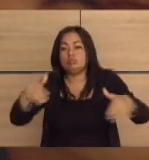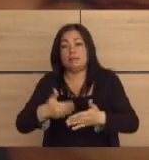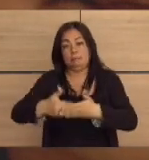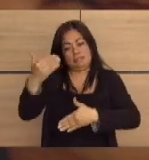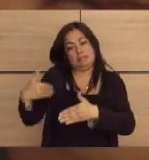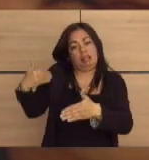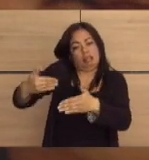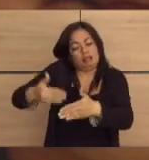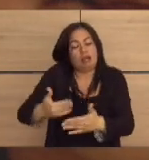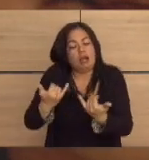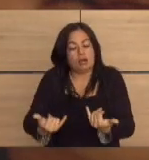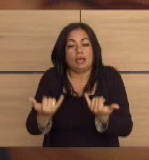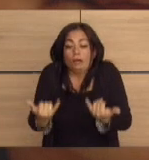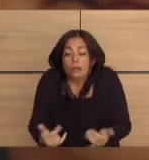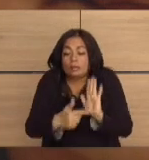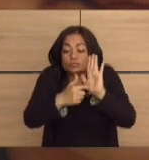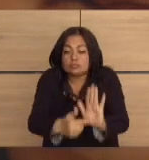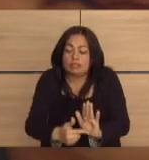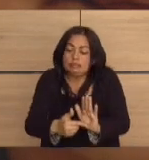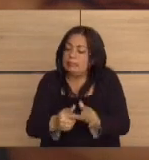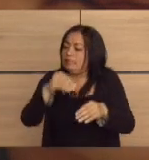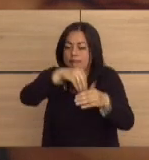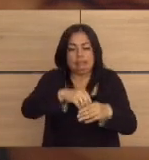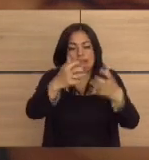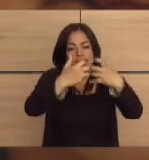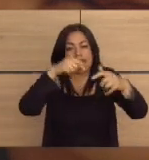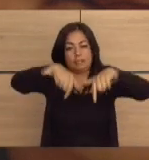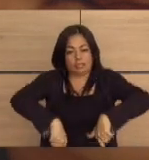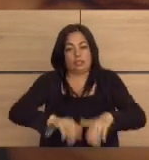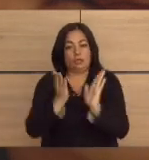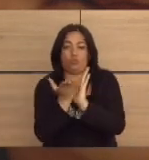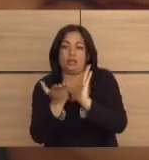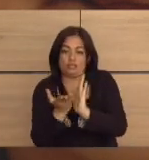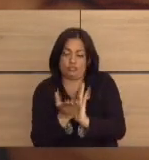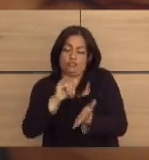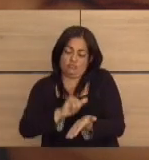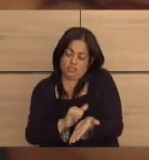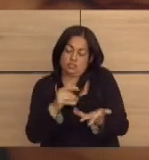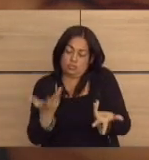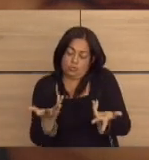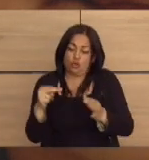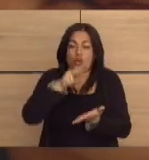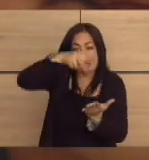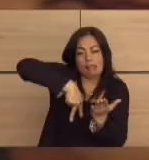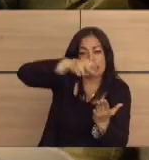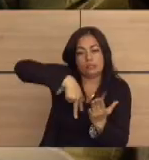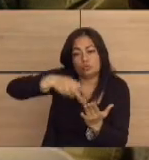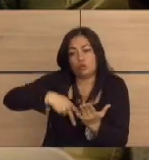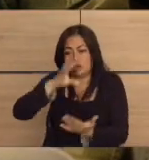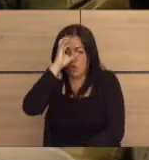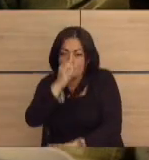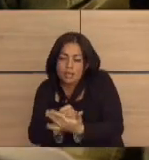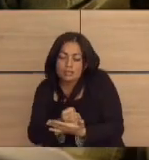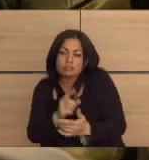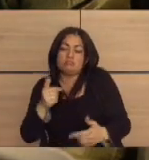seguramente pues llegó para quedarse en el sistema y para darle múltiples oportunidades de lectura y de lectura crítica